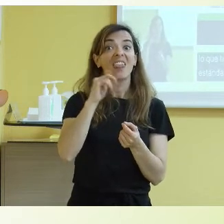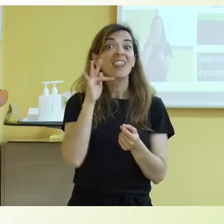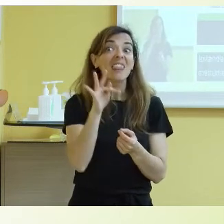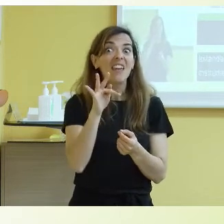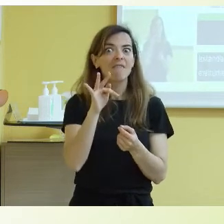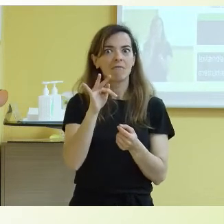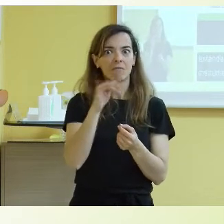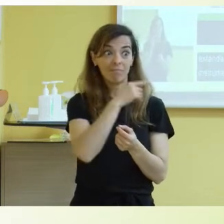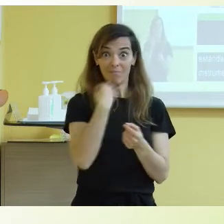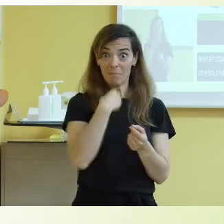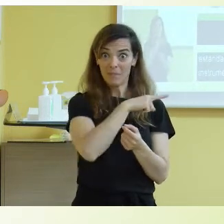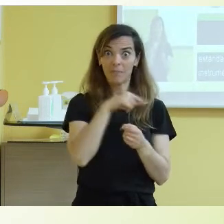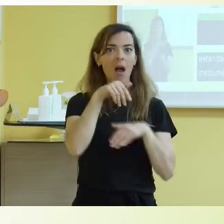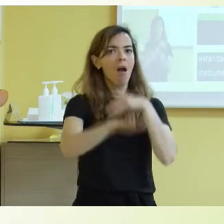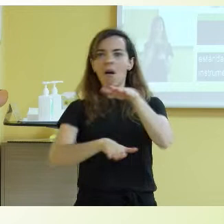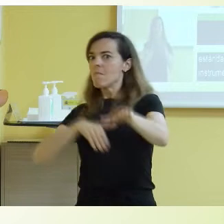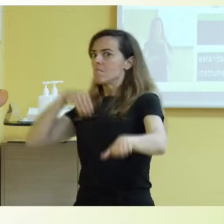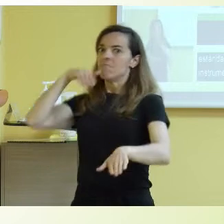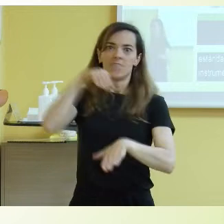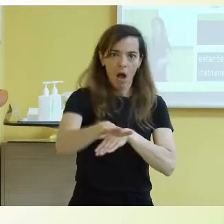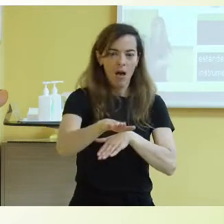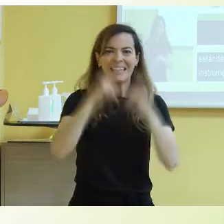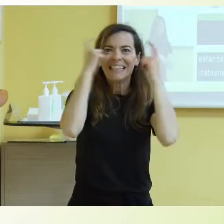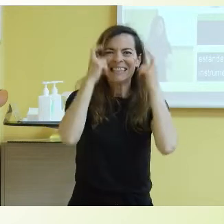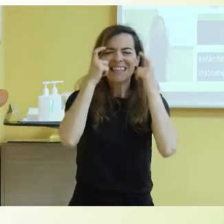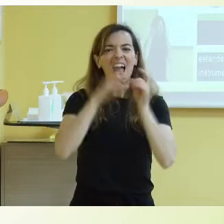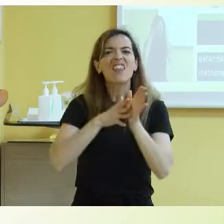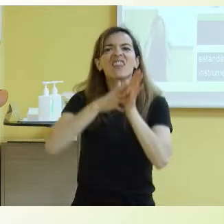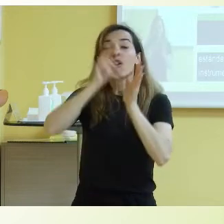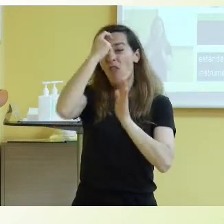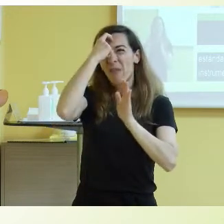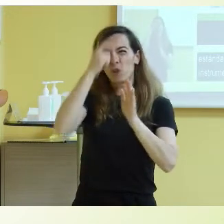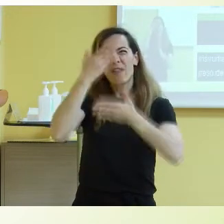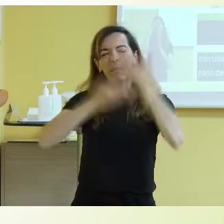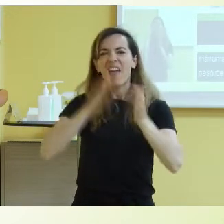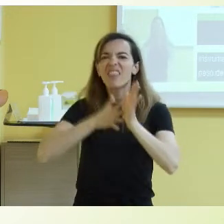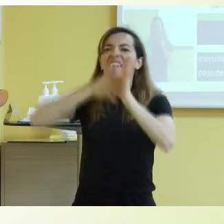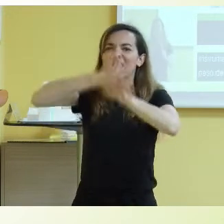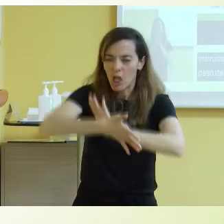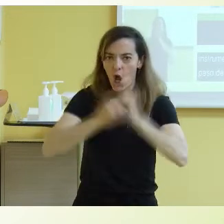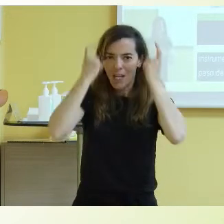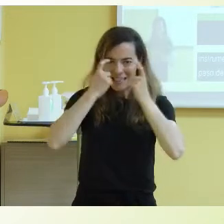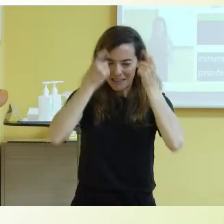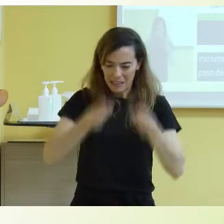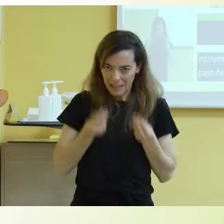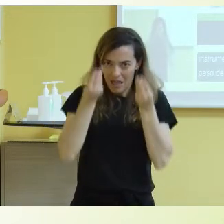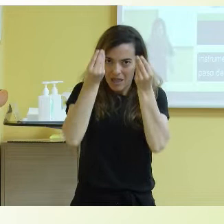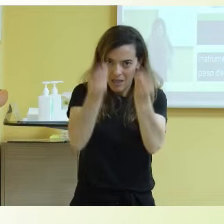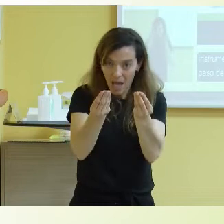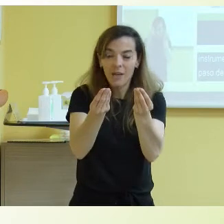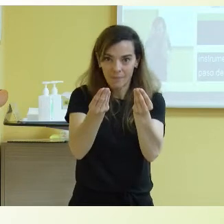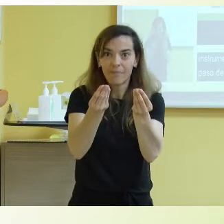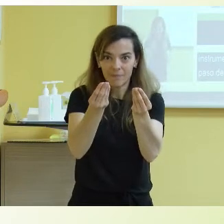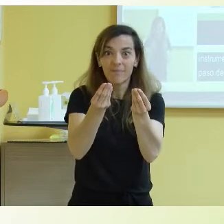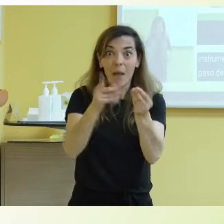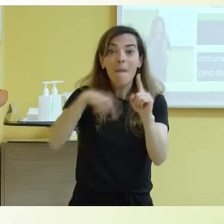paso de gigante, no solamente por hacer una definición conceptual de la discapacidad y de lo que en torno a esta terminología y